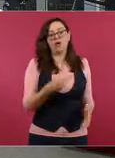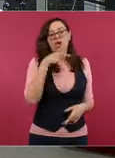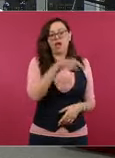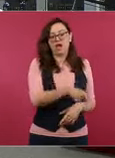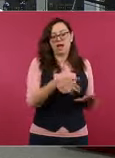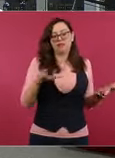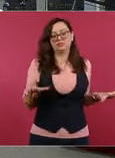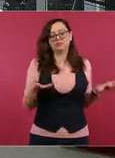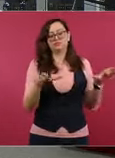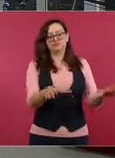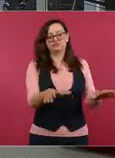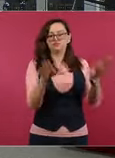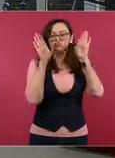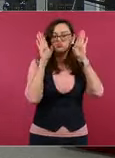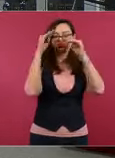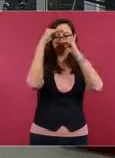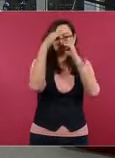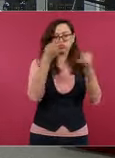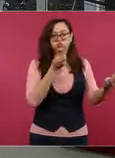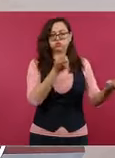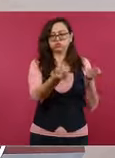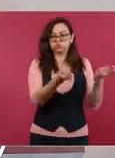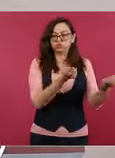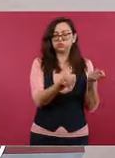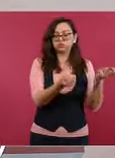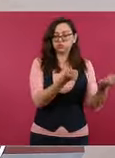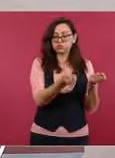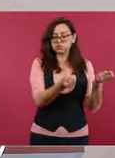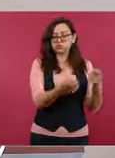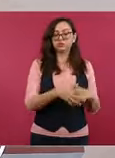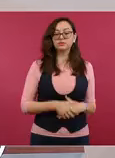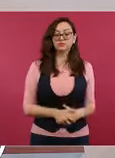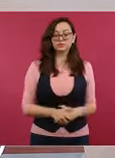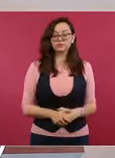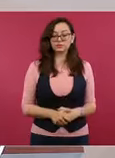conservador, del consorcio, porque si es gerente es consorcio,